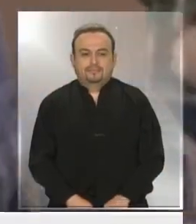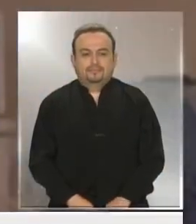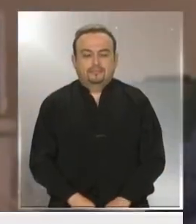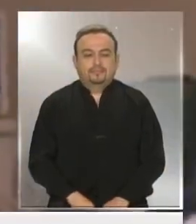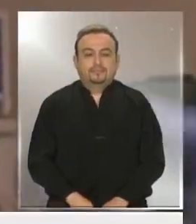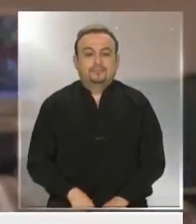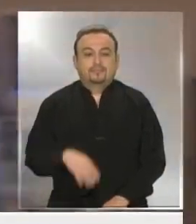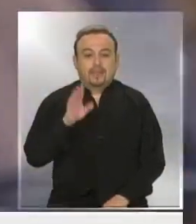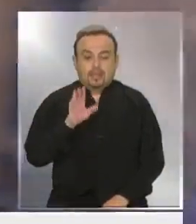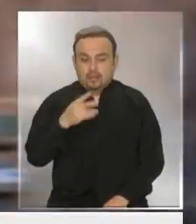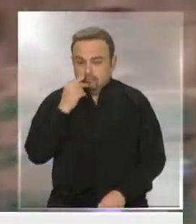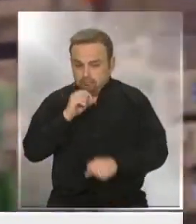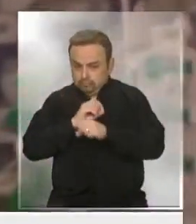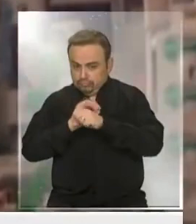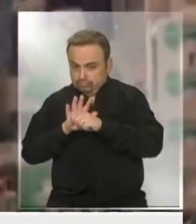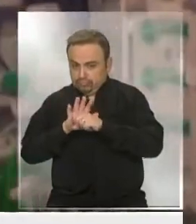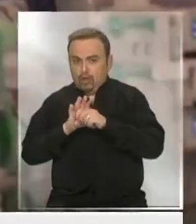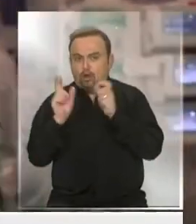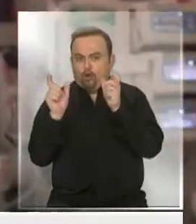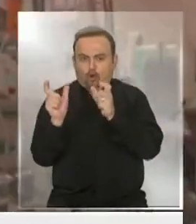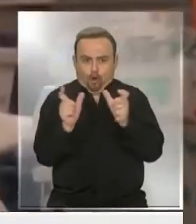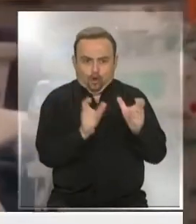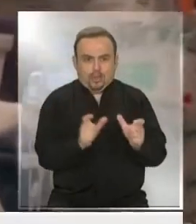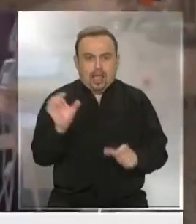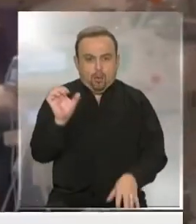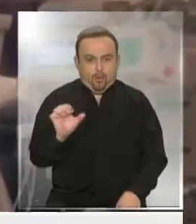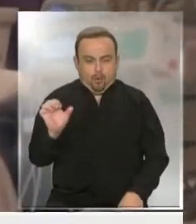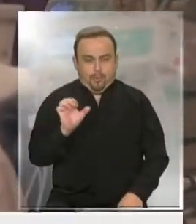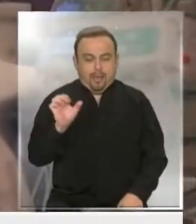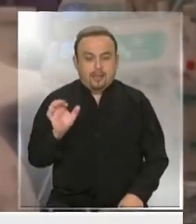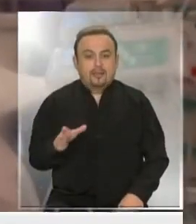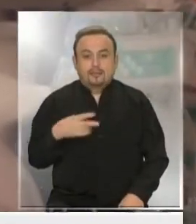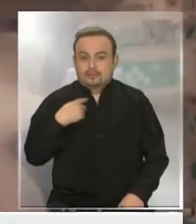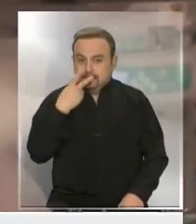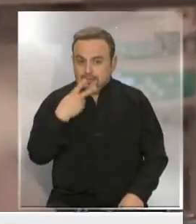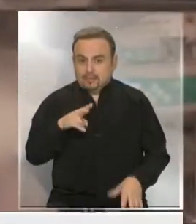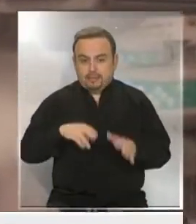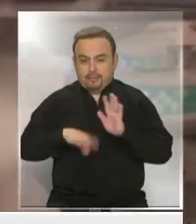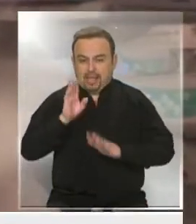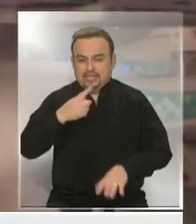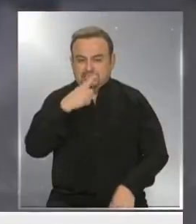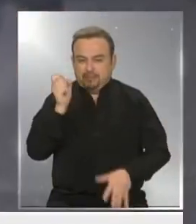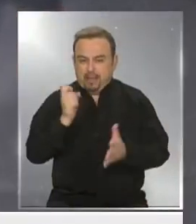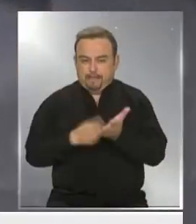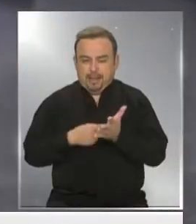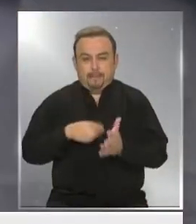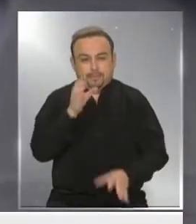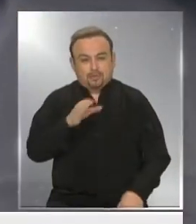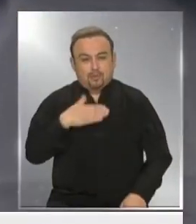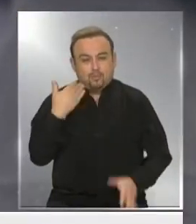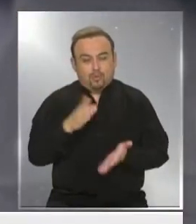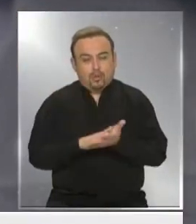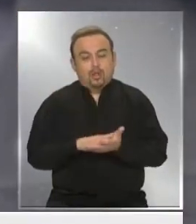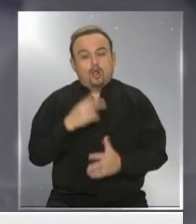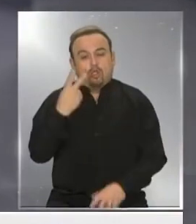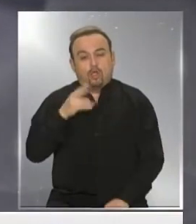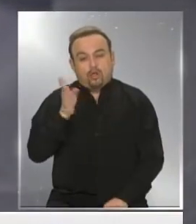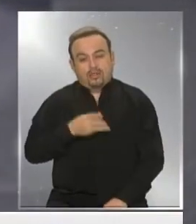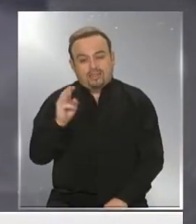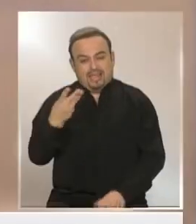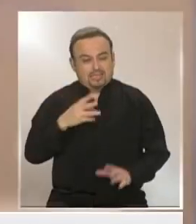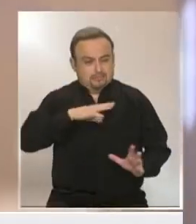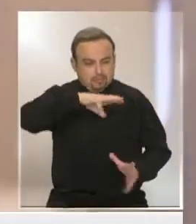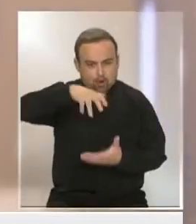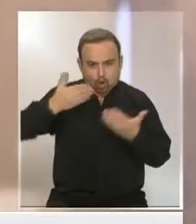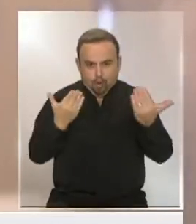signos de una pandemia que se empieza a controlar en europa que si bien ya registra más de 100.000 fallecidos dos tercios de nivel mundial